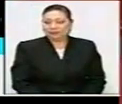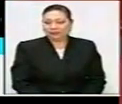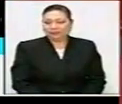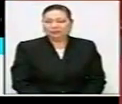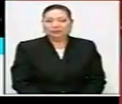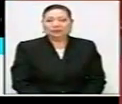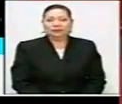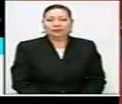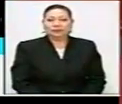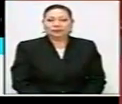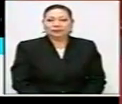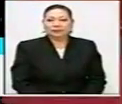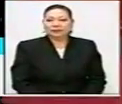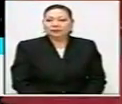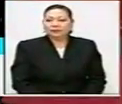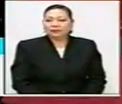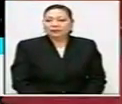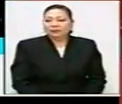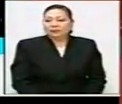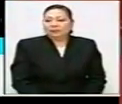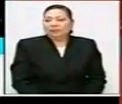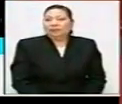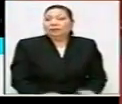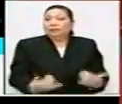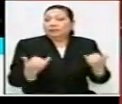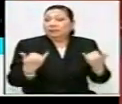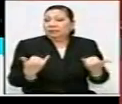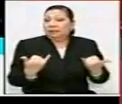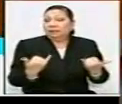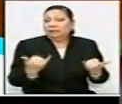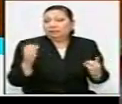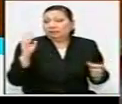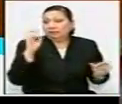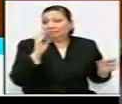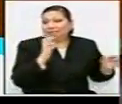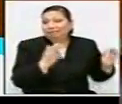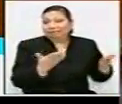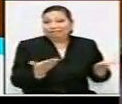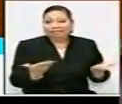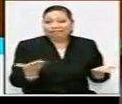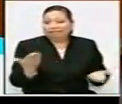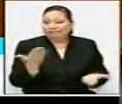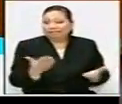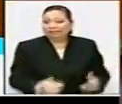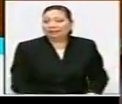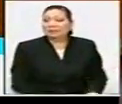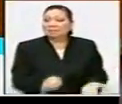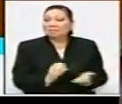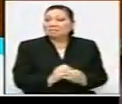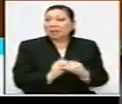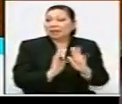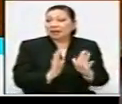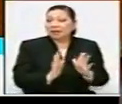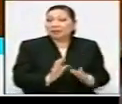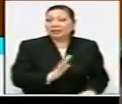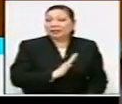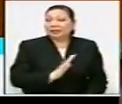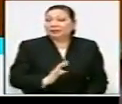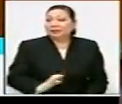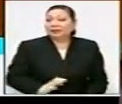Gracias, señor presidente. Este, sin duda, es un momento de... claras definiciones en el